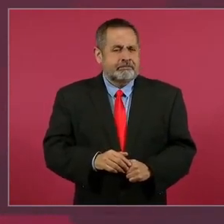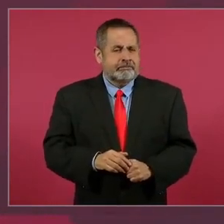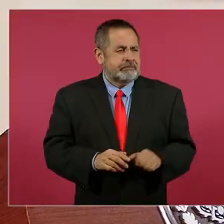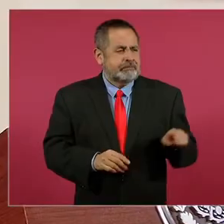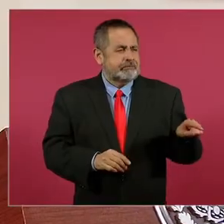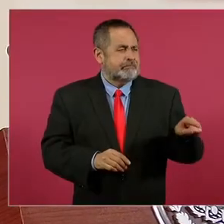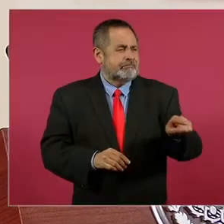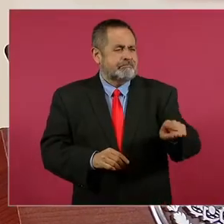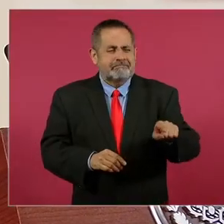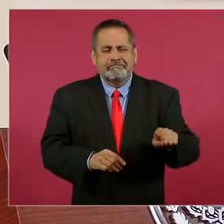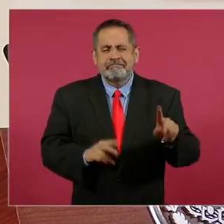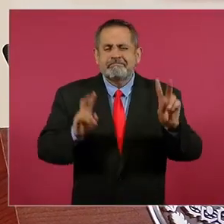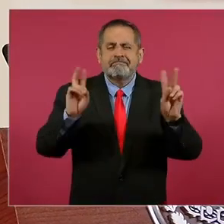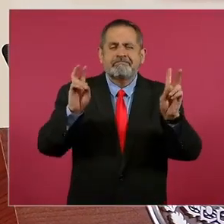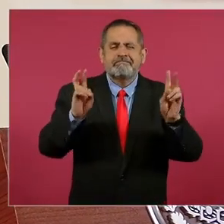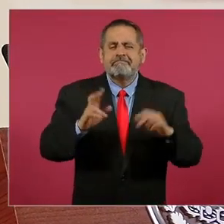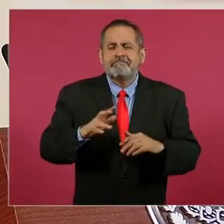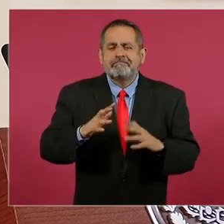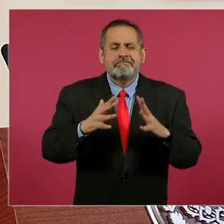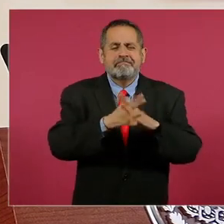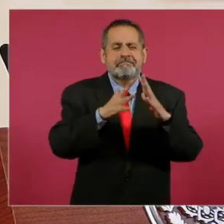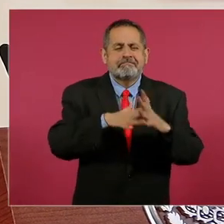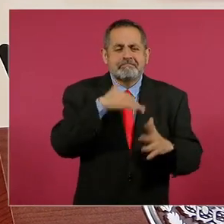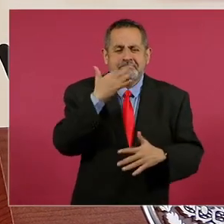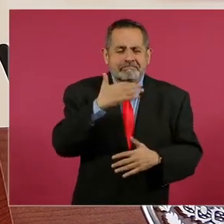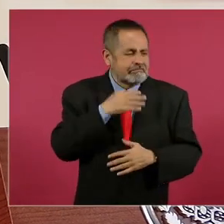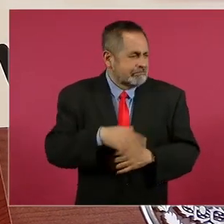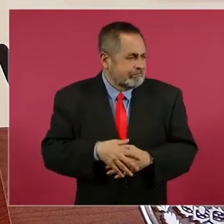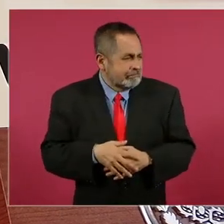guerra sucia les va muy mal.